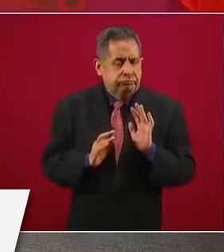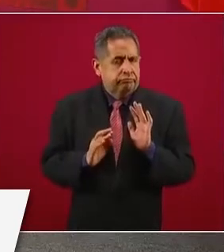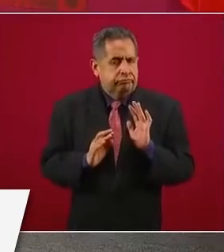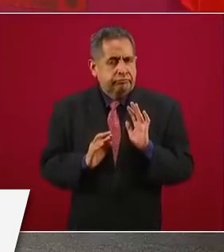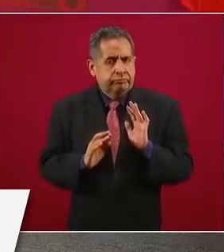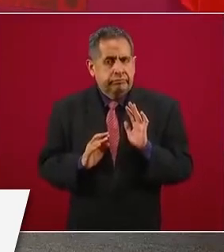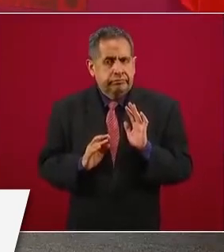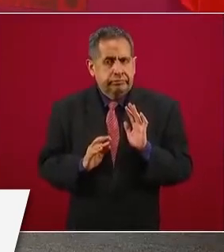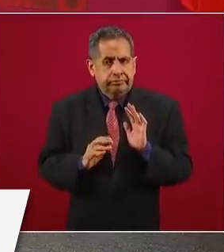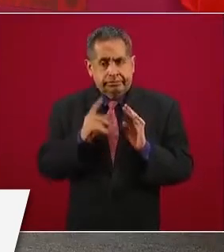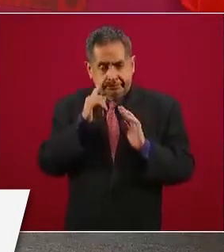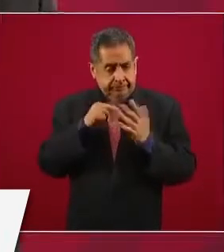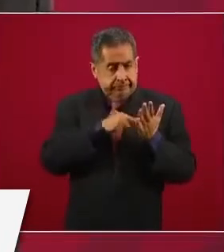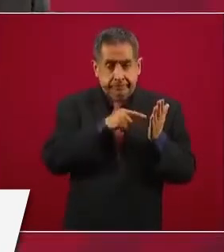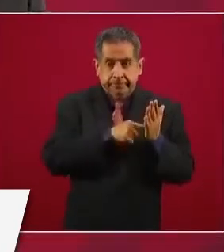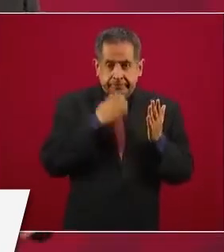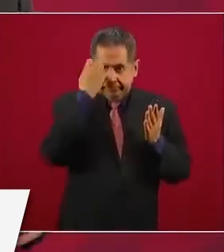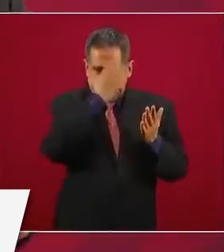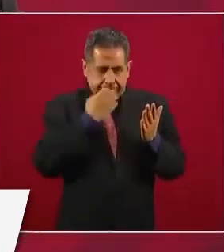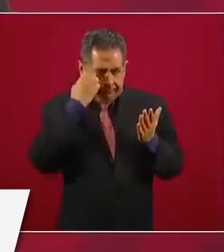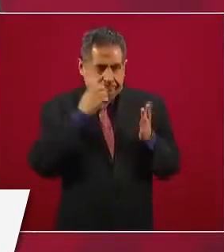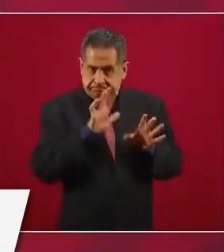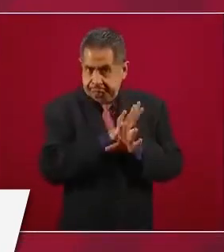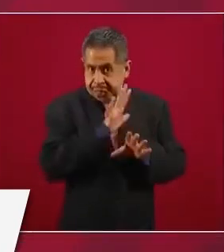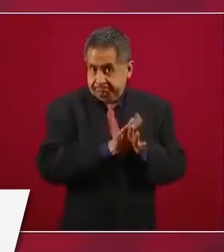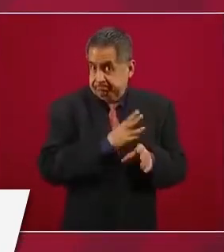para revisar la fórmula